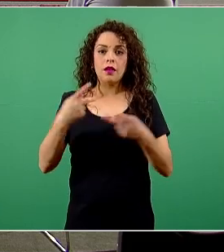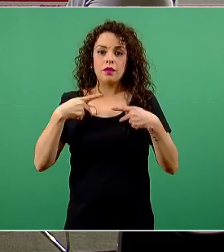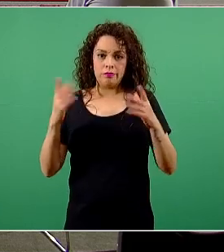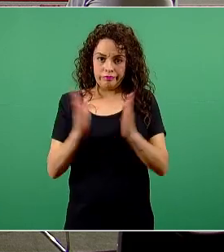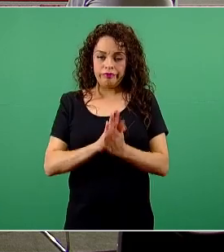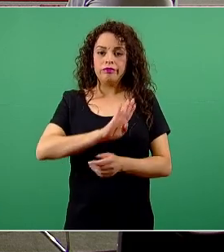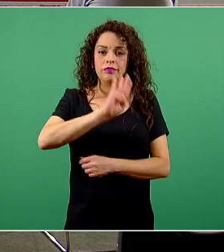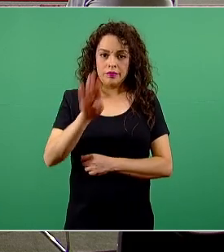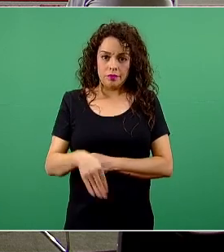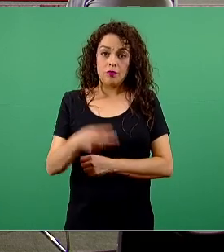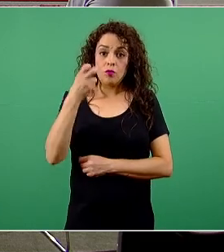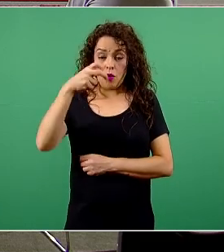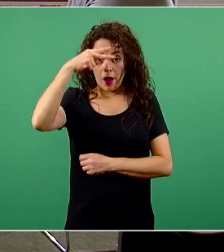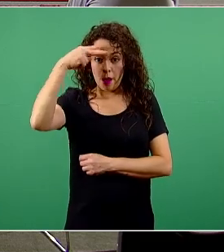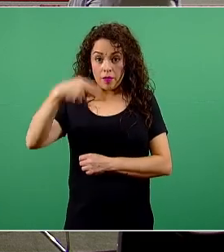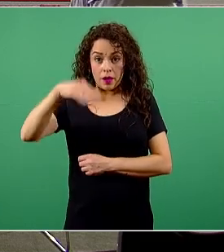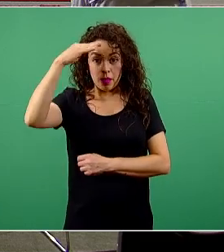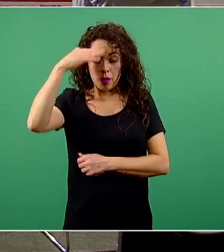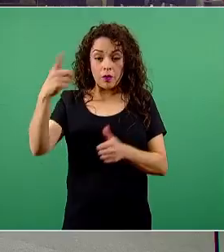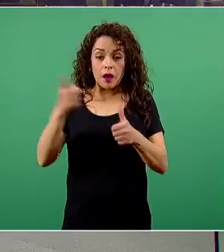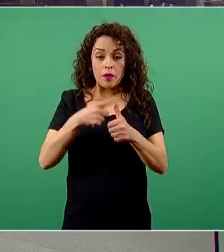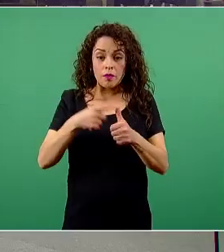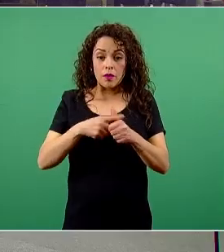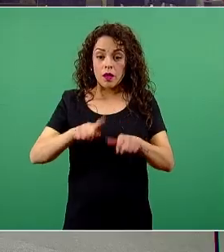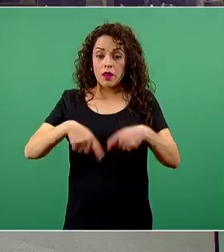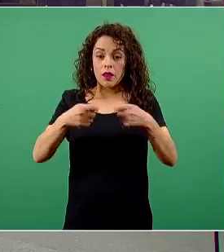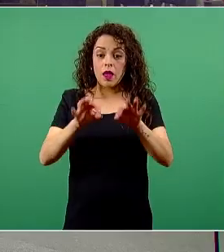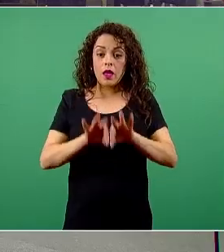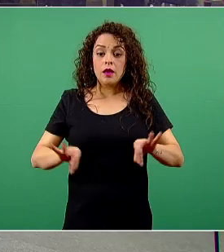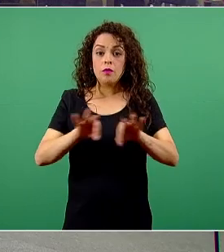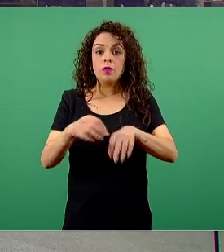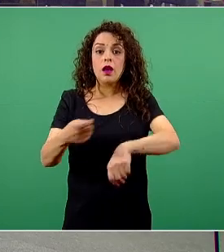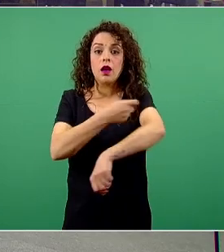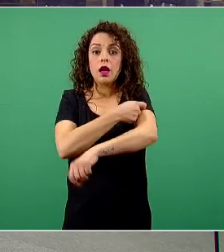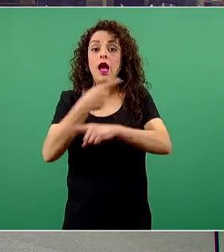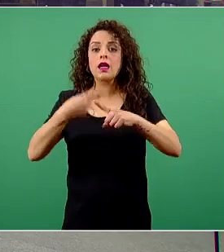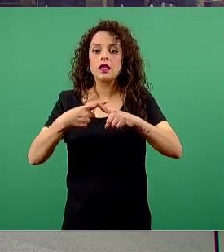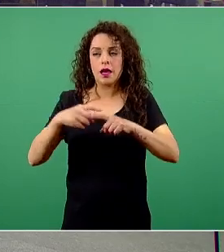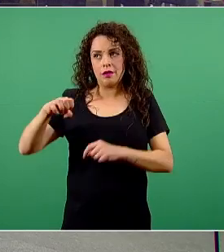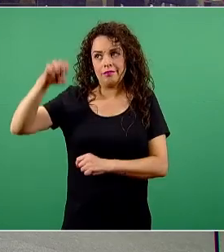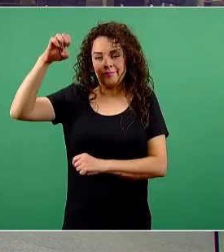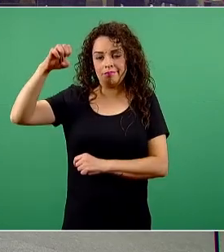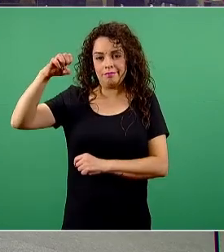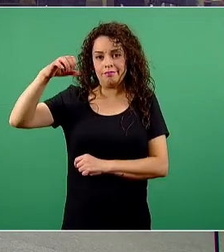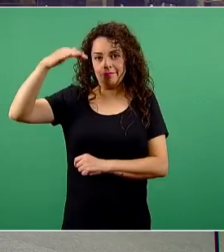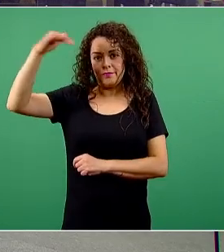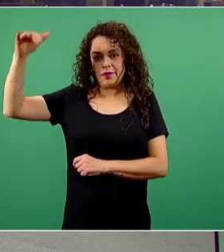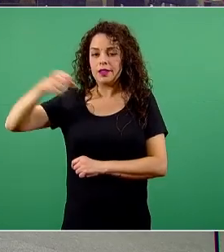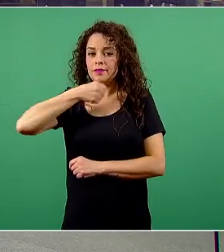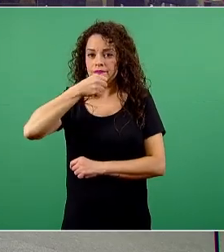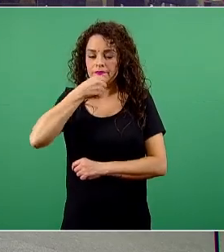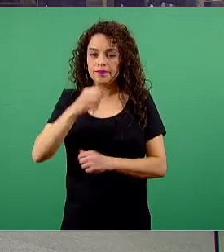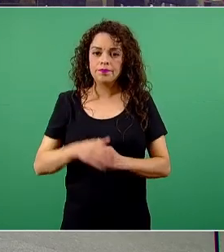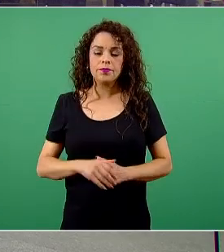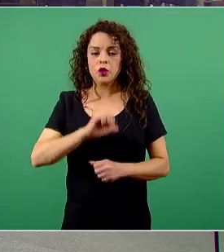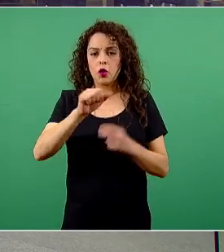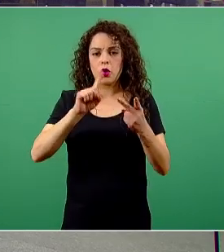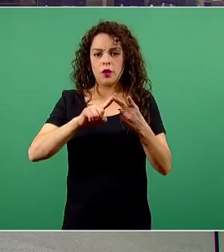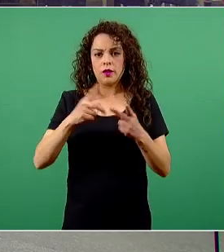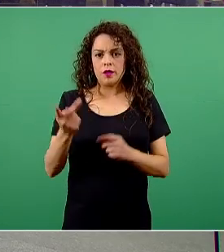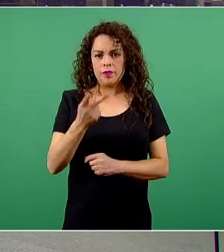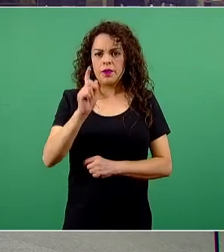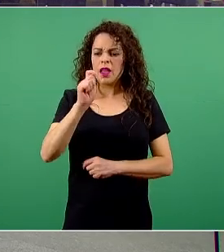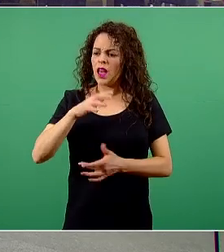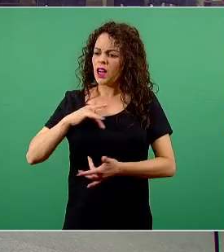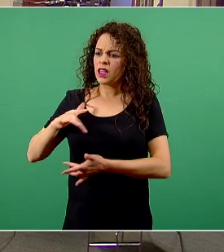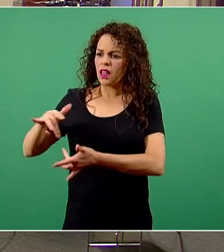más vulnerables. Perfecto. Bueno, una segunda pregunta. Hoy estuvo circulando en redes y en varios chats,